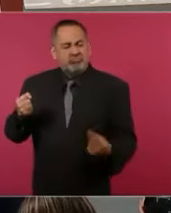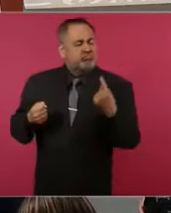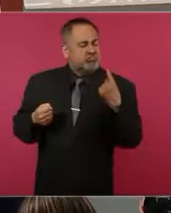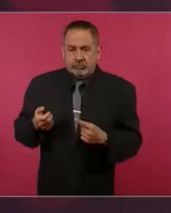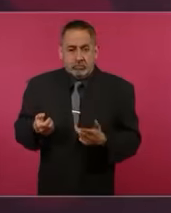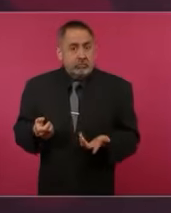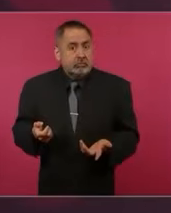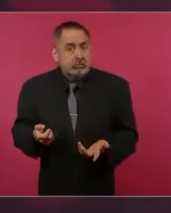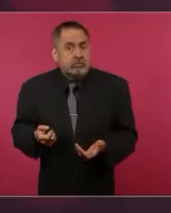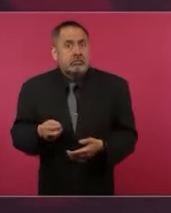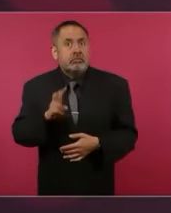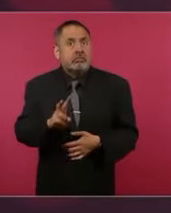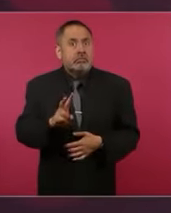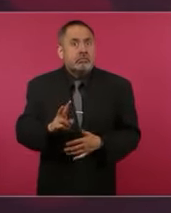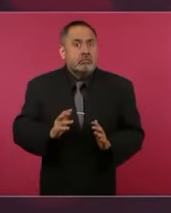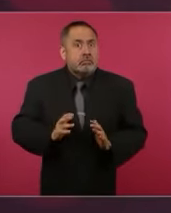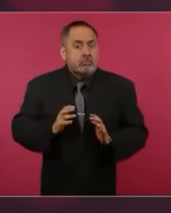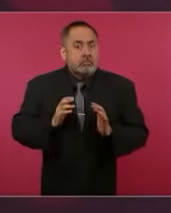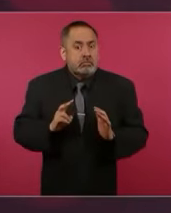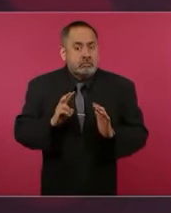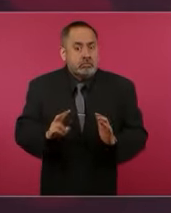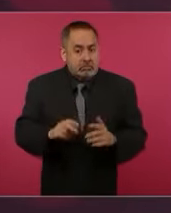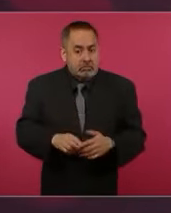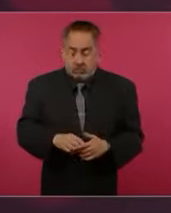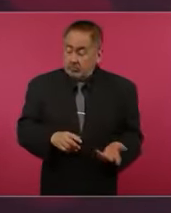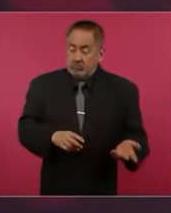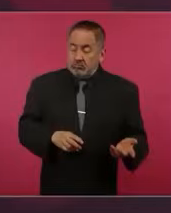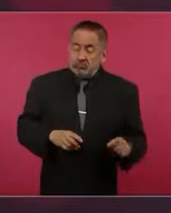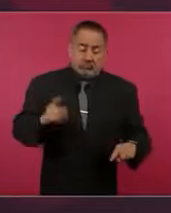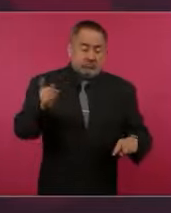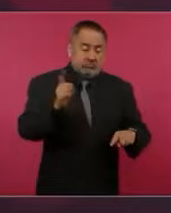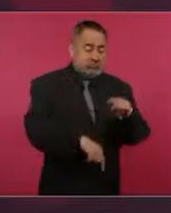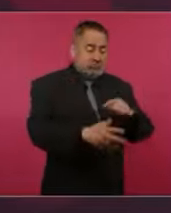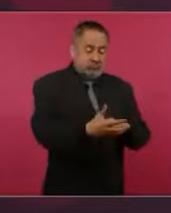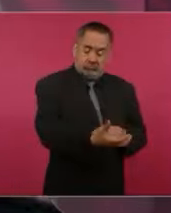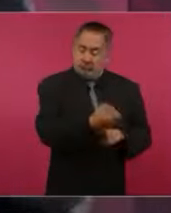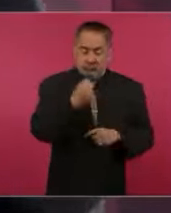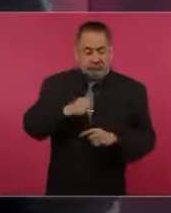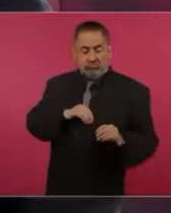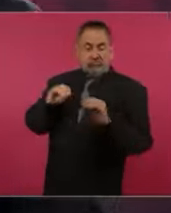tener 1, y que esos niños los tenían que